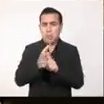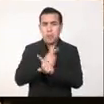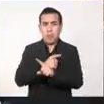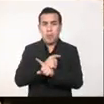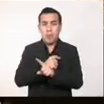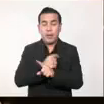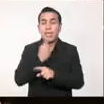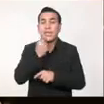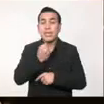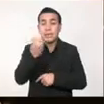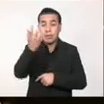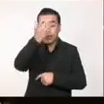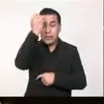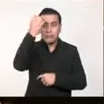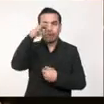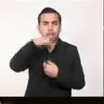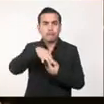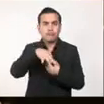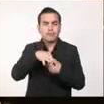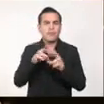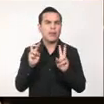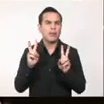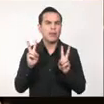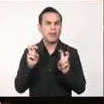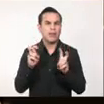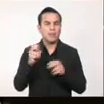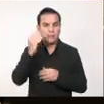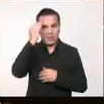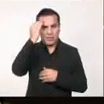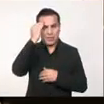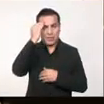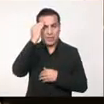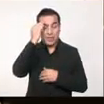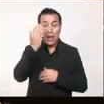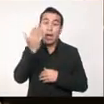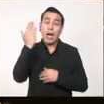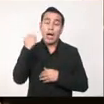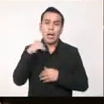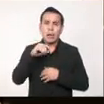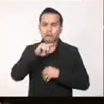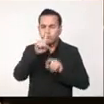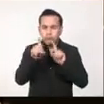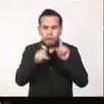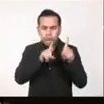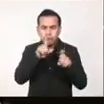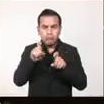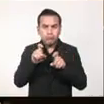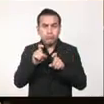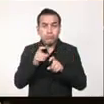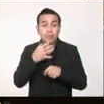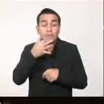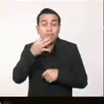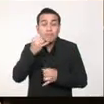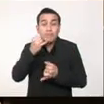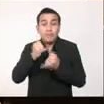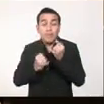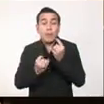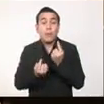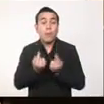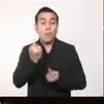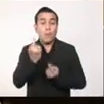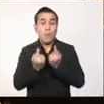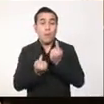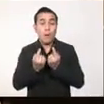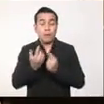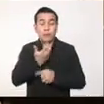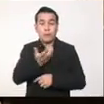de la elección. Incluso hay un tema que yo sé que las encuestas no solo son encuestas, pero al final las elecciones